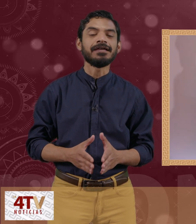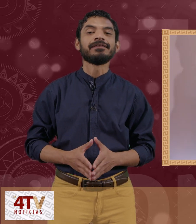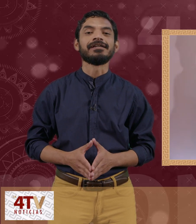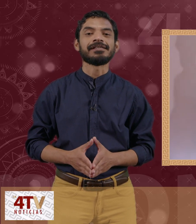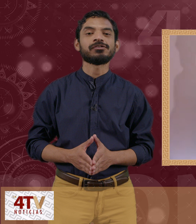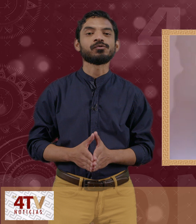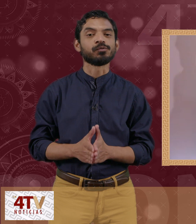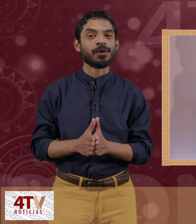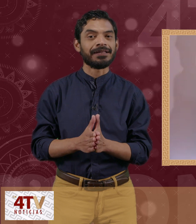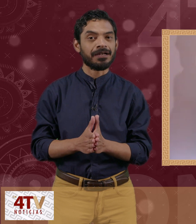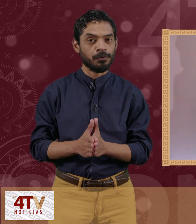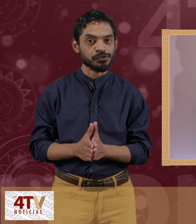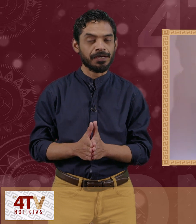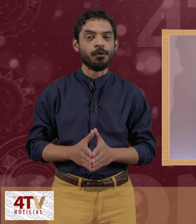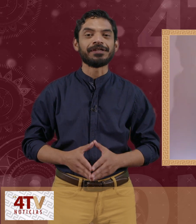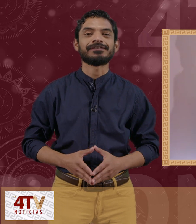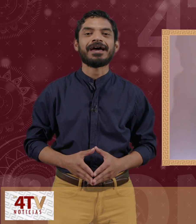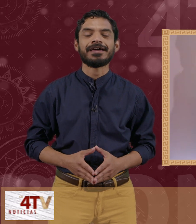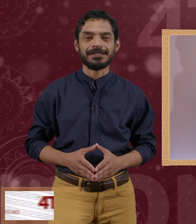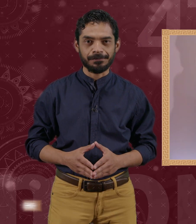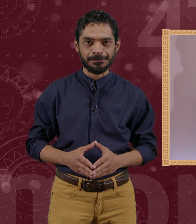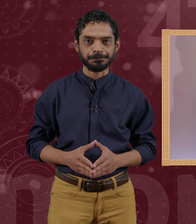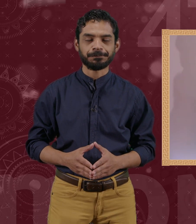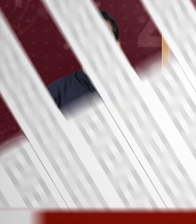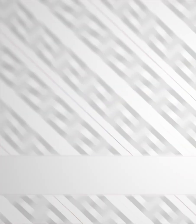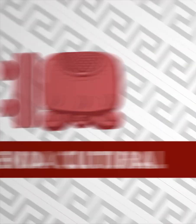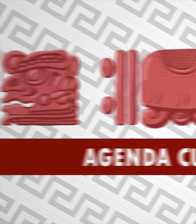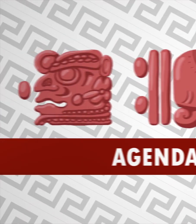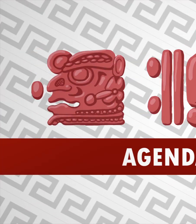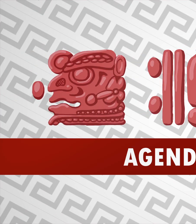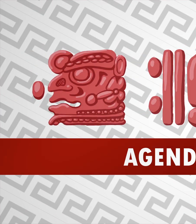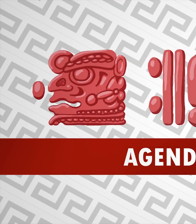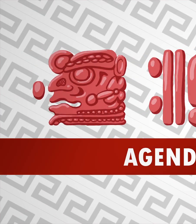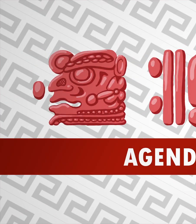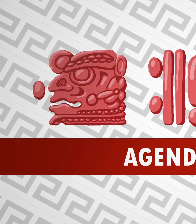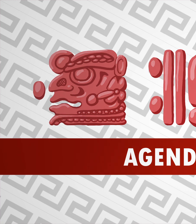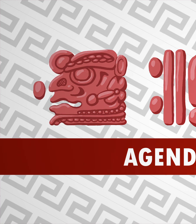Seransky, del Centro Cultural del Bosque, con entrada libre.